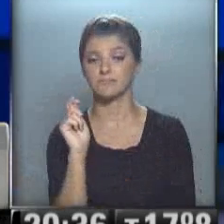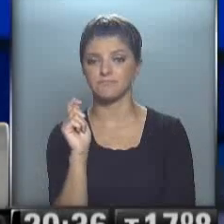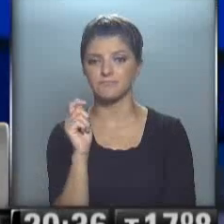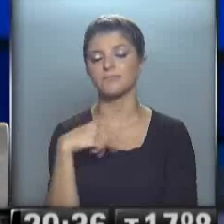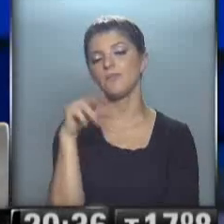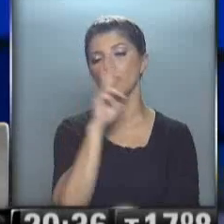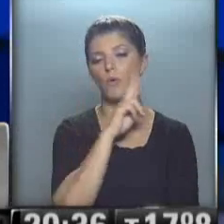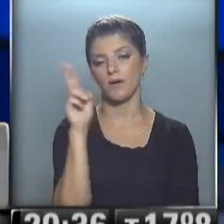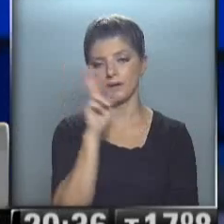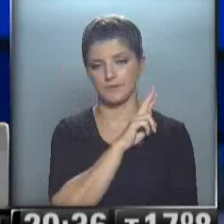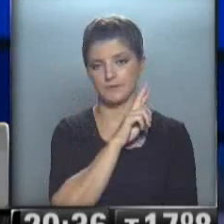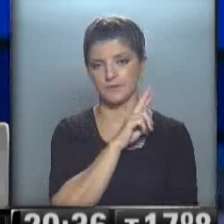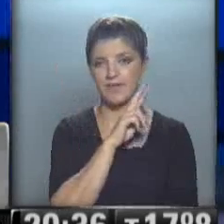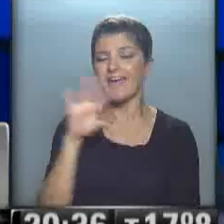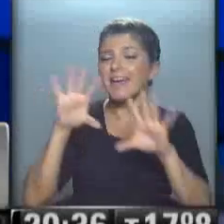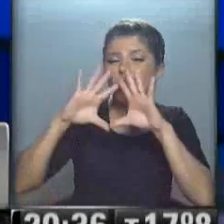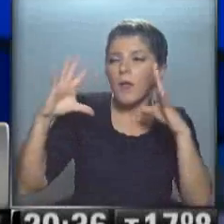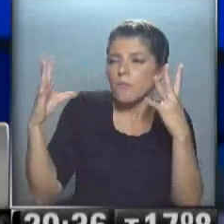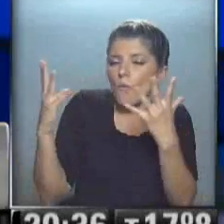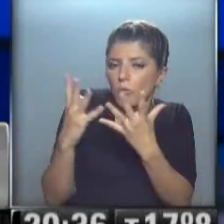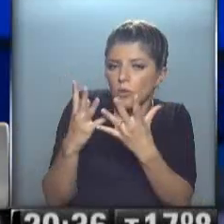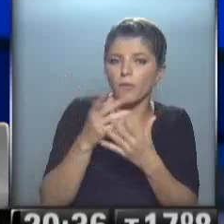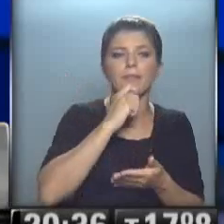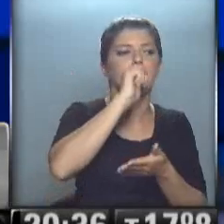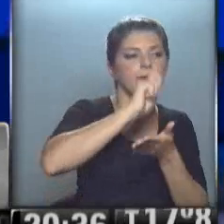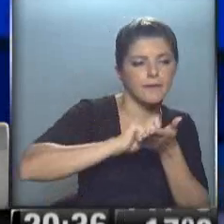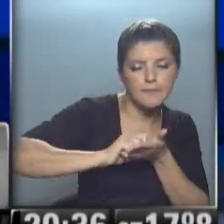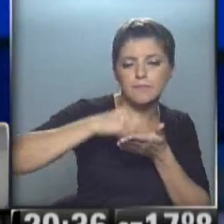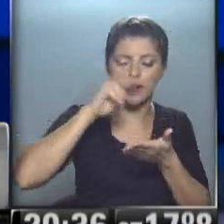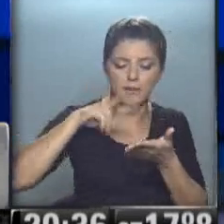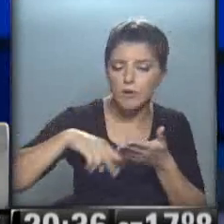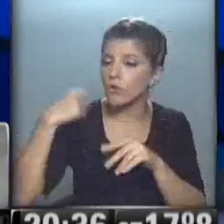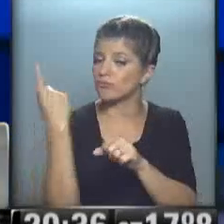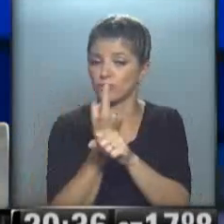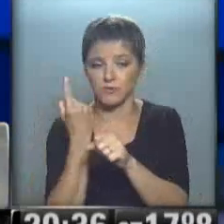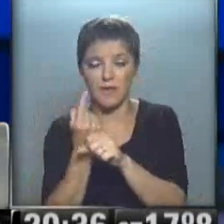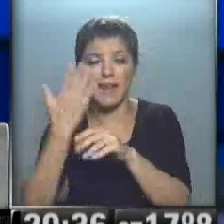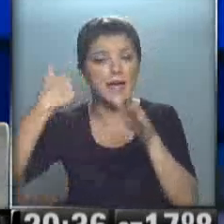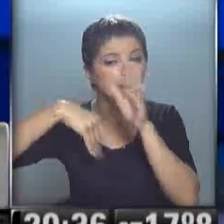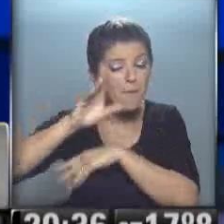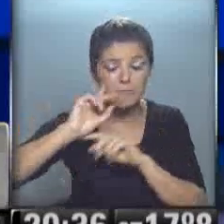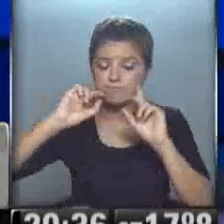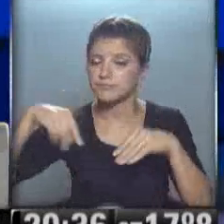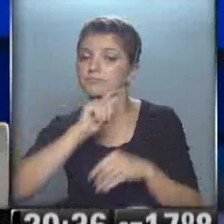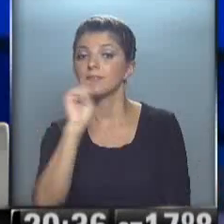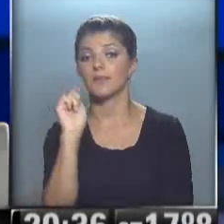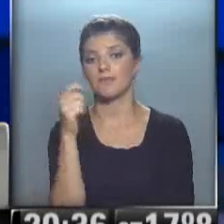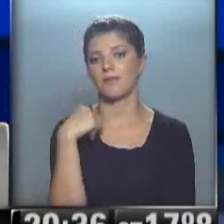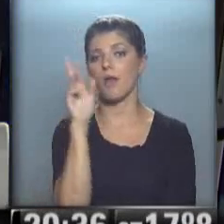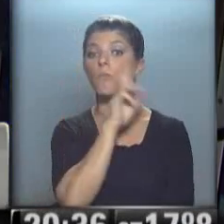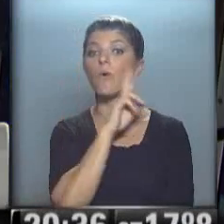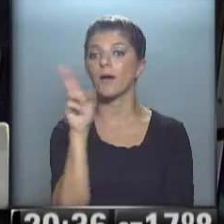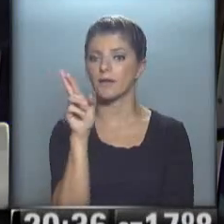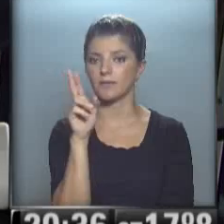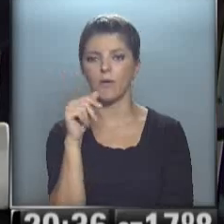Las mujeres, en el universo del analfabetismo. ¿Saben quiénes son las más analfabetas? Las mujeres. Es el